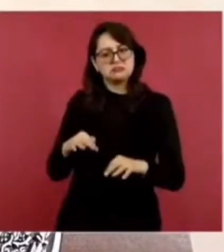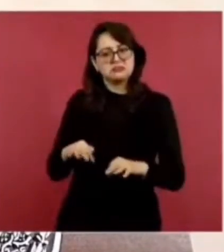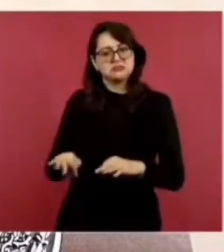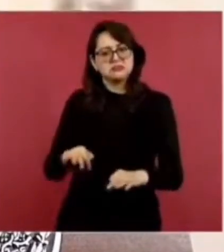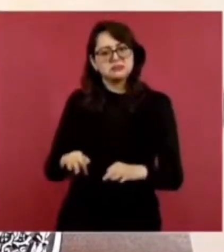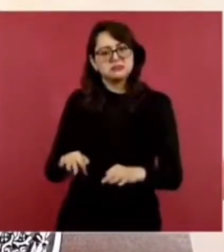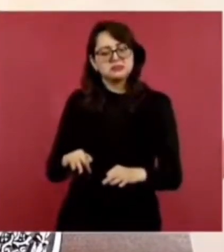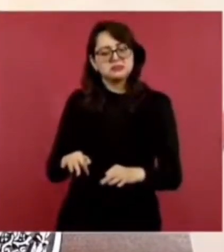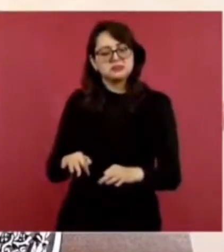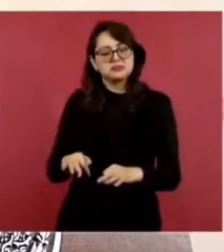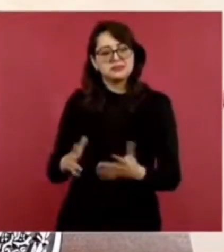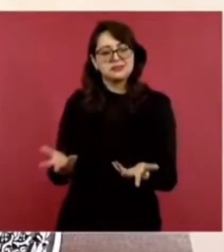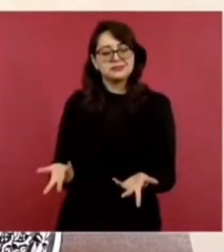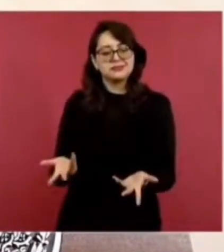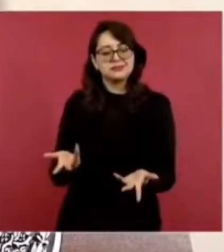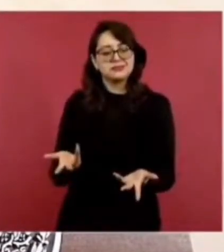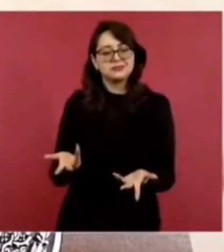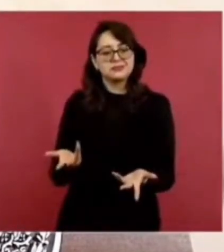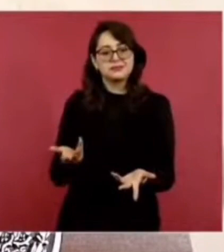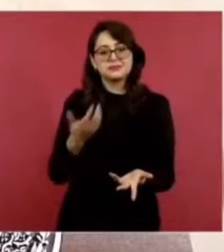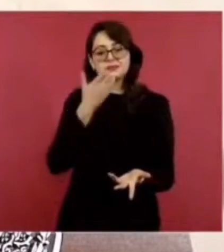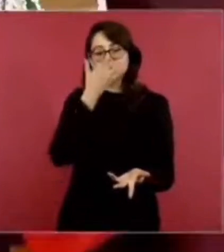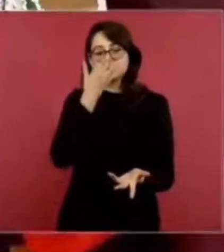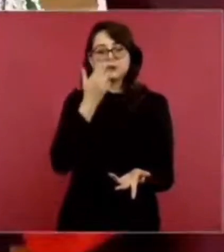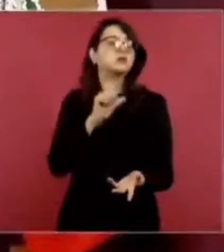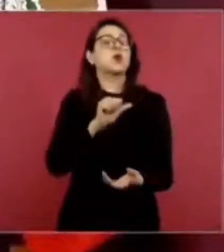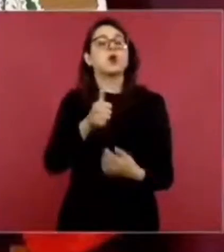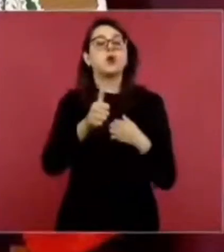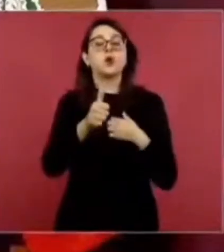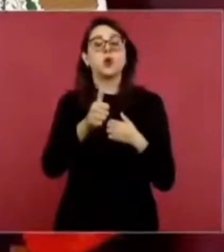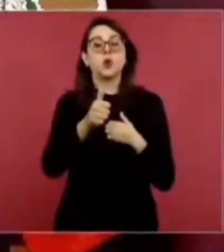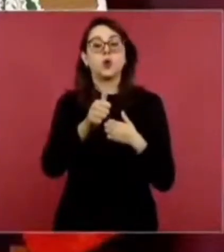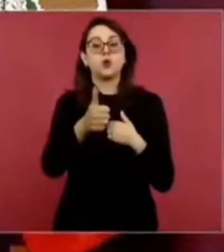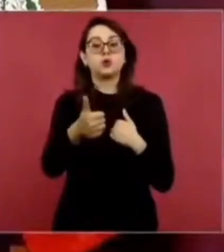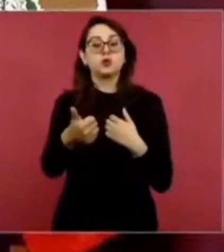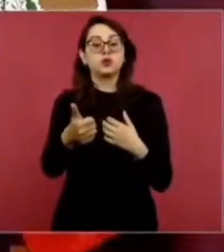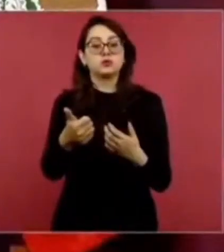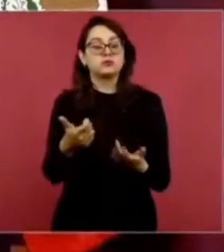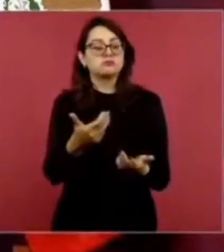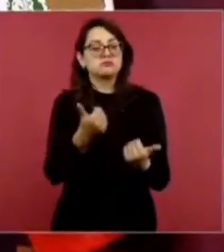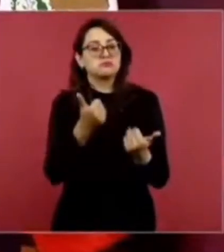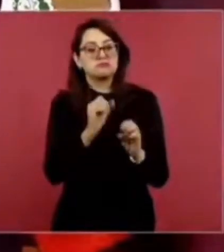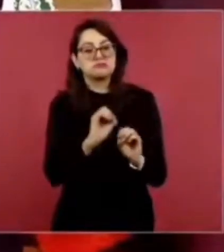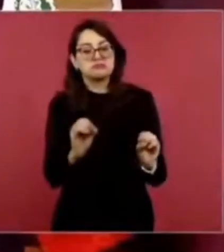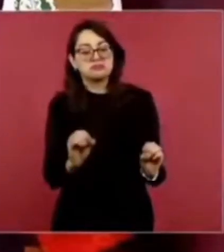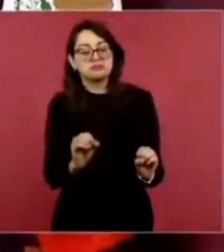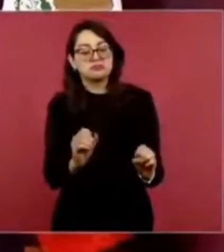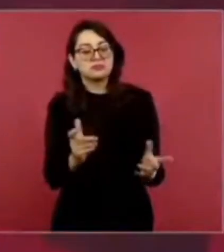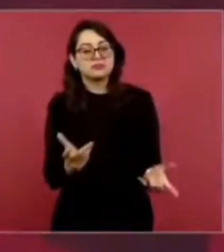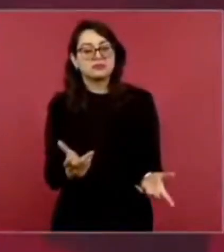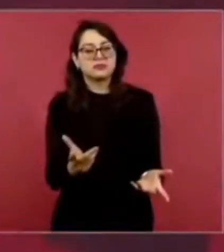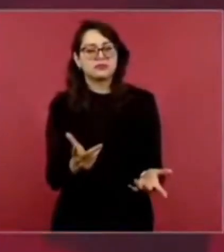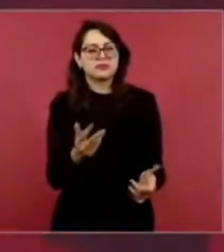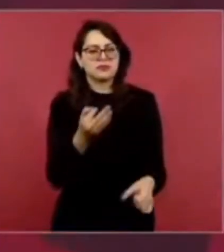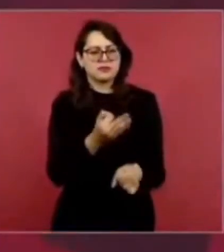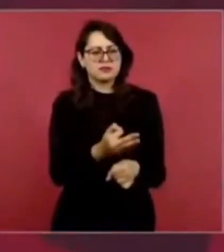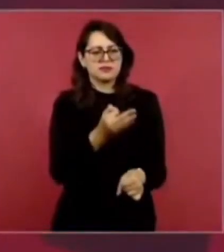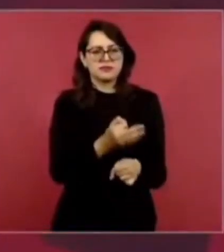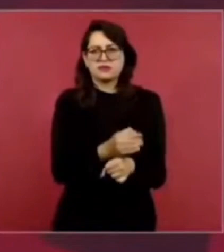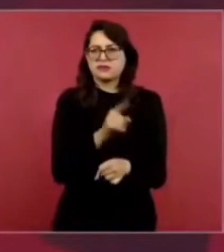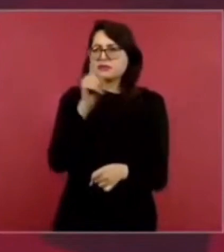lo tengo que decir, no es posible que estén destinando tanto dinero para las